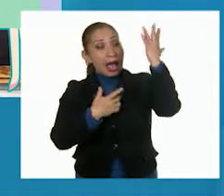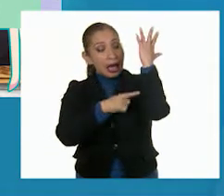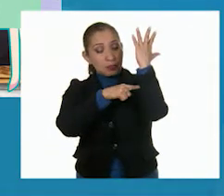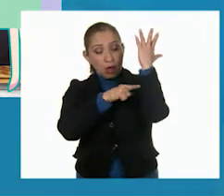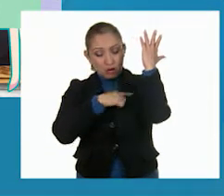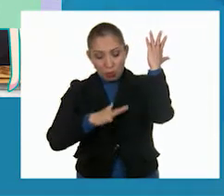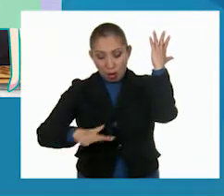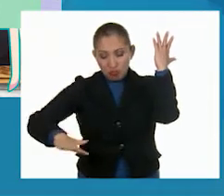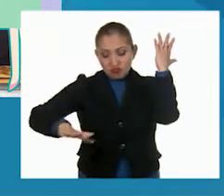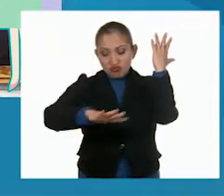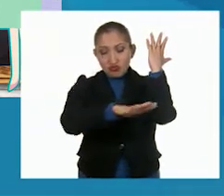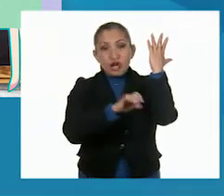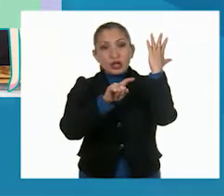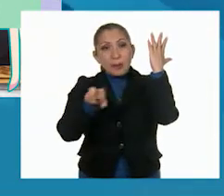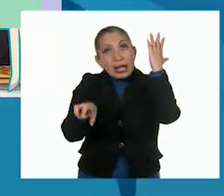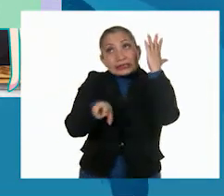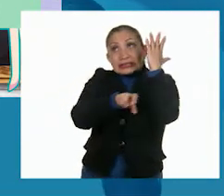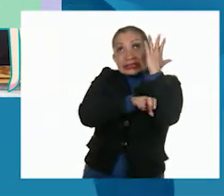buena sombra le cobija.